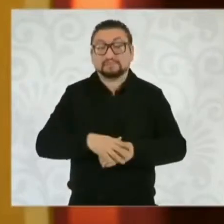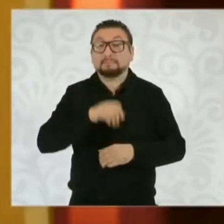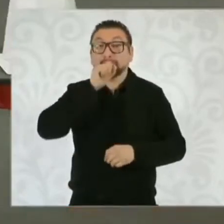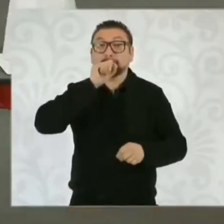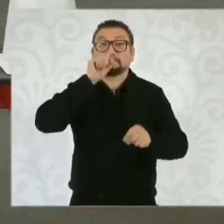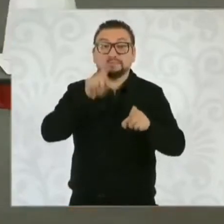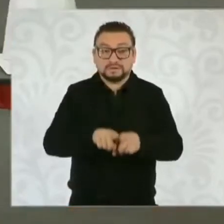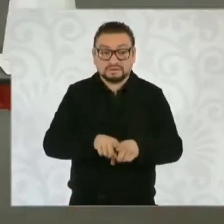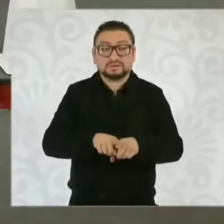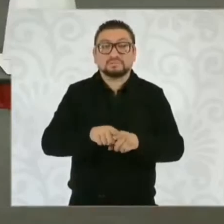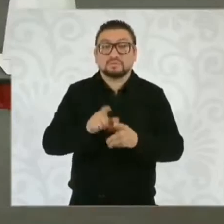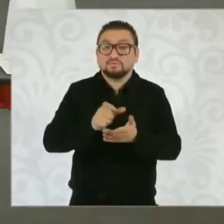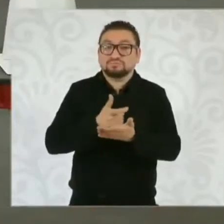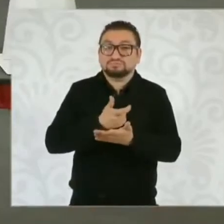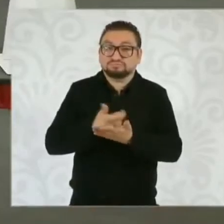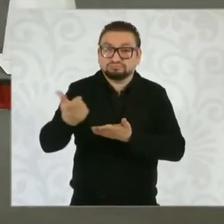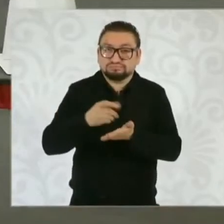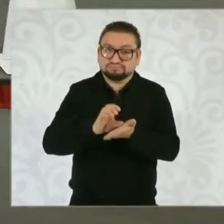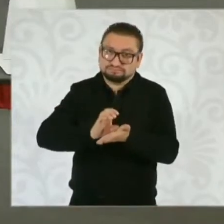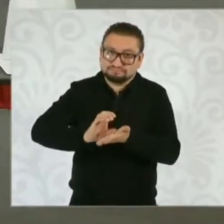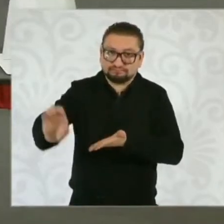también con liquidaciones,